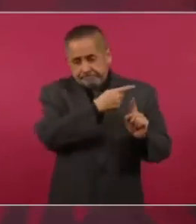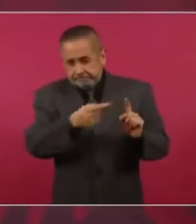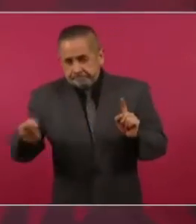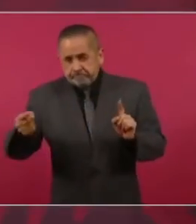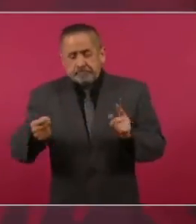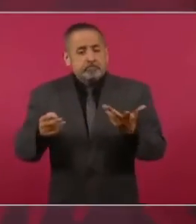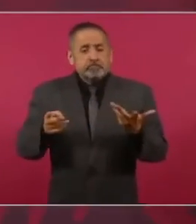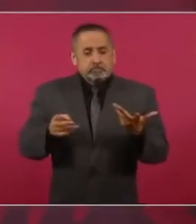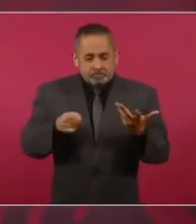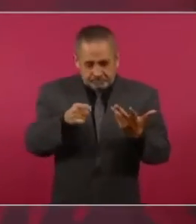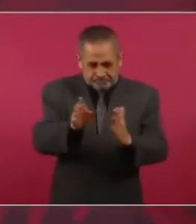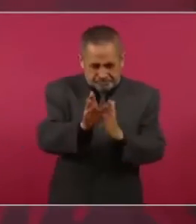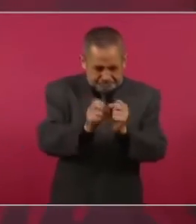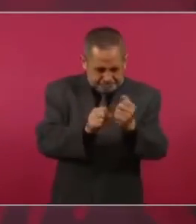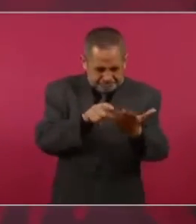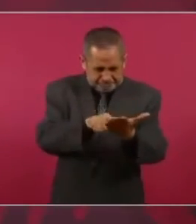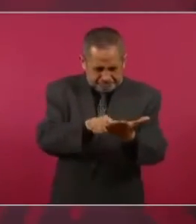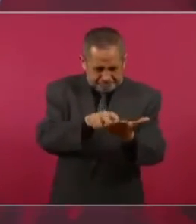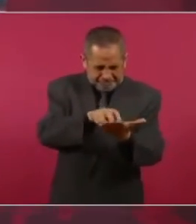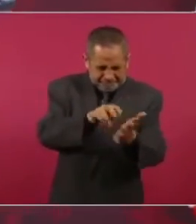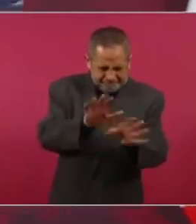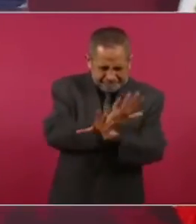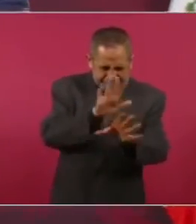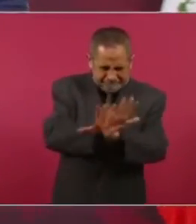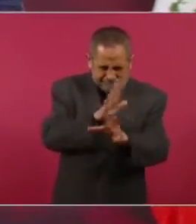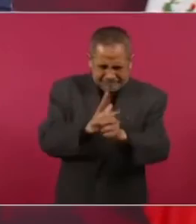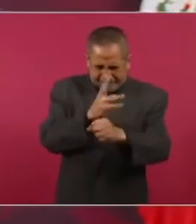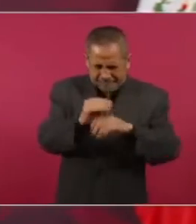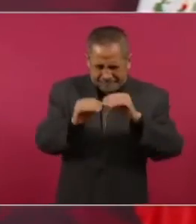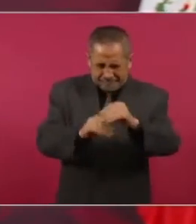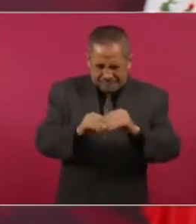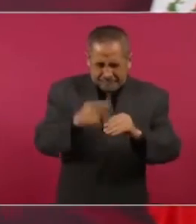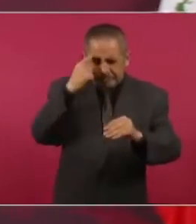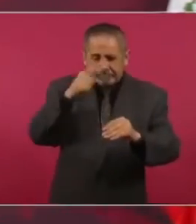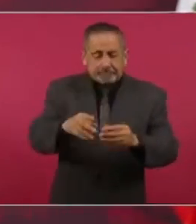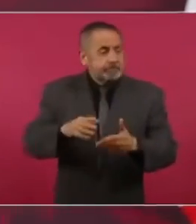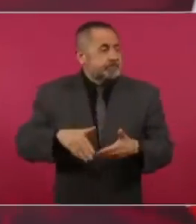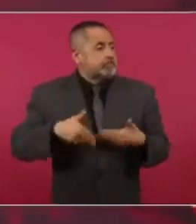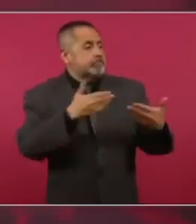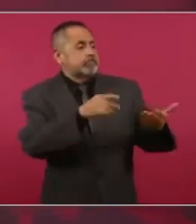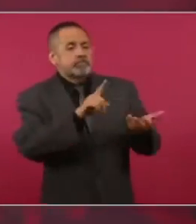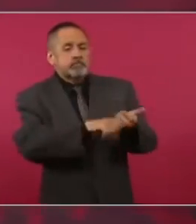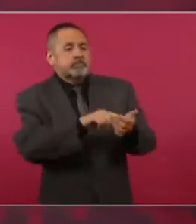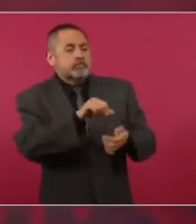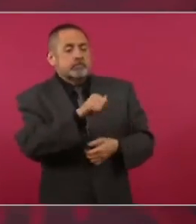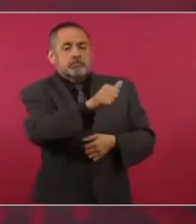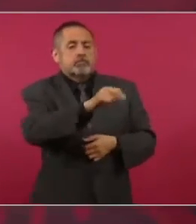se dedicaron a reformar la Constitución para entregar a particulares